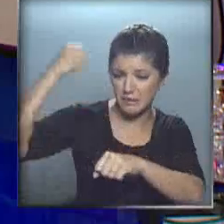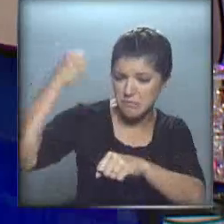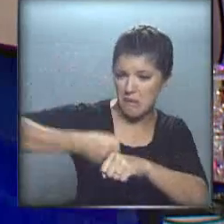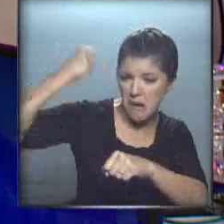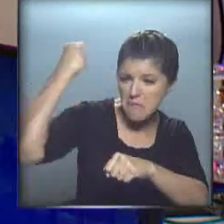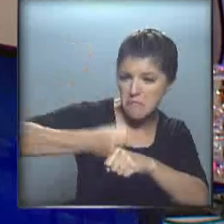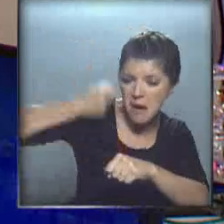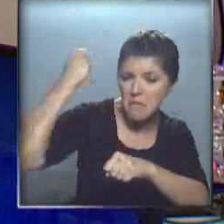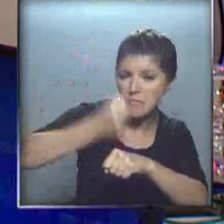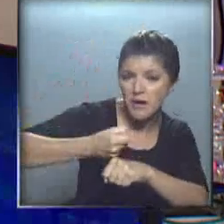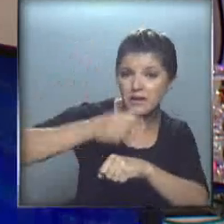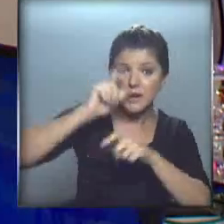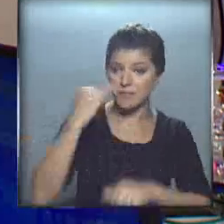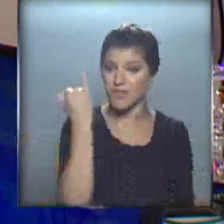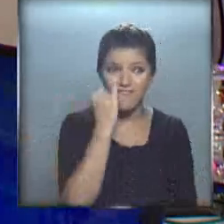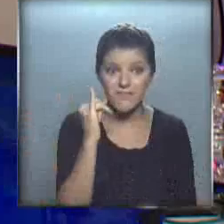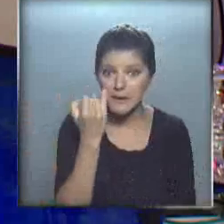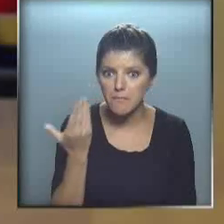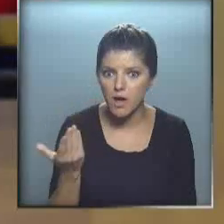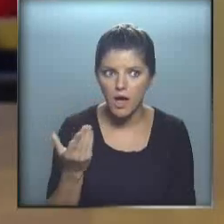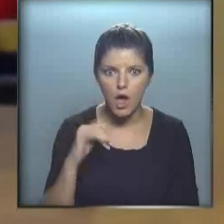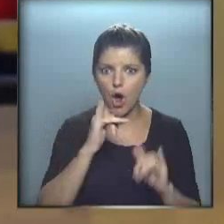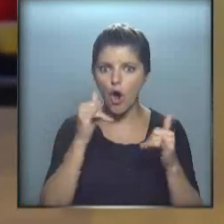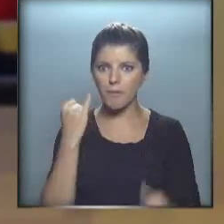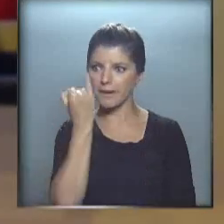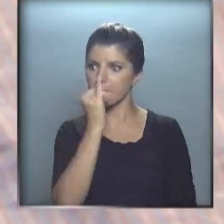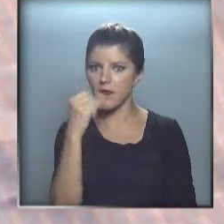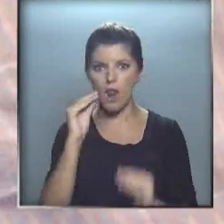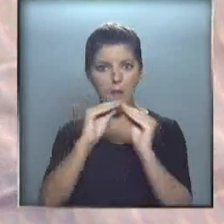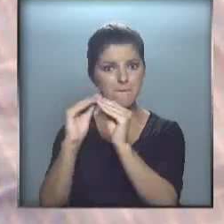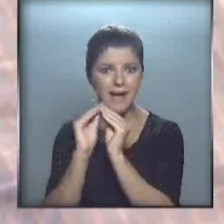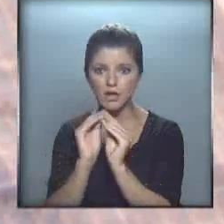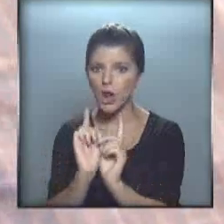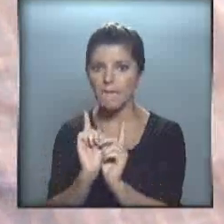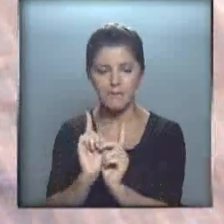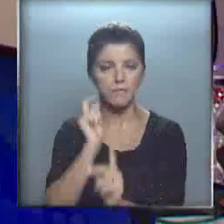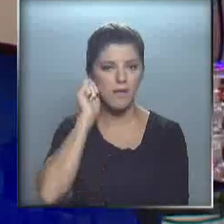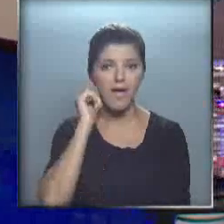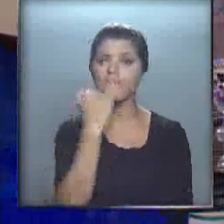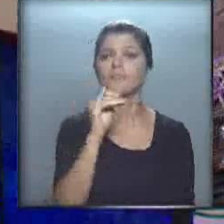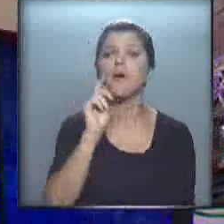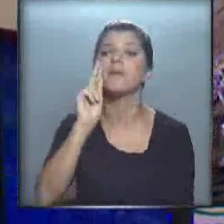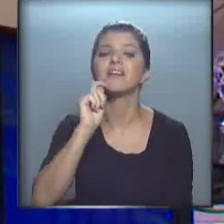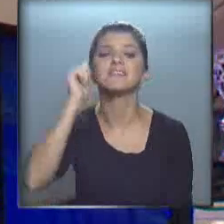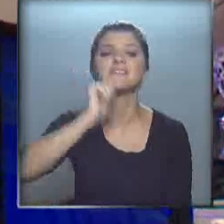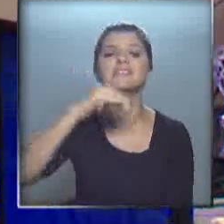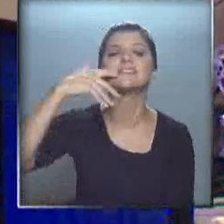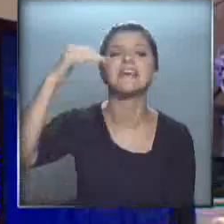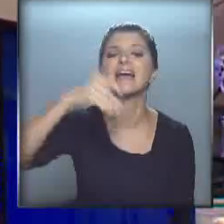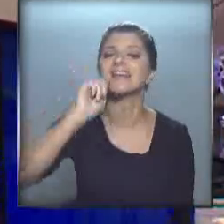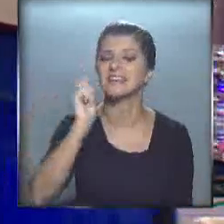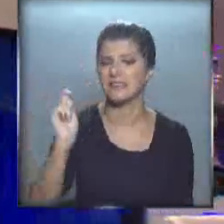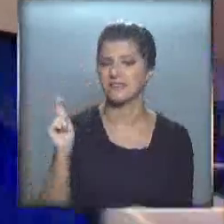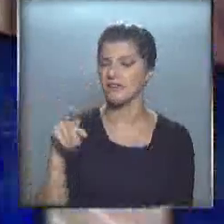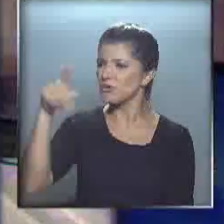aprobación de la violencia. Y gente filmando, o sea, chicos, o sea, pares de la misma edad, filmando a ver quién sangra primero. Eso a mí. ¿A ustedes